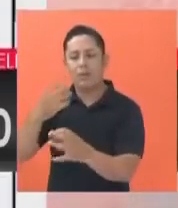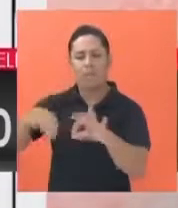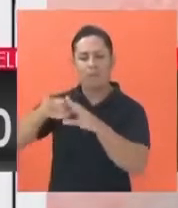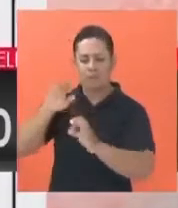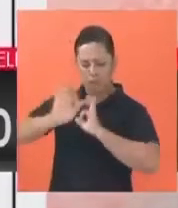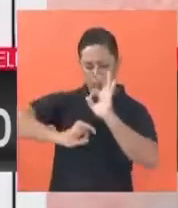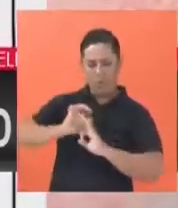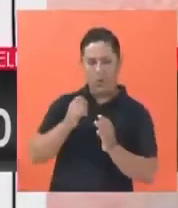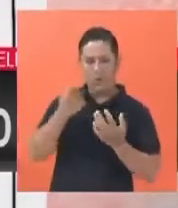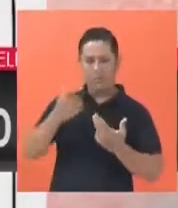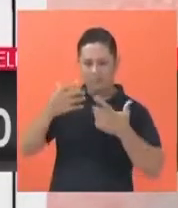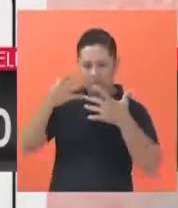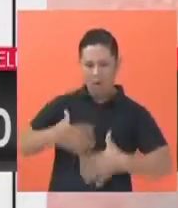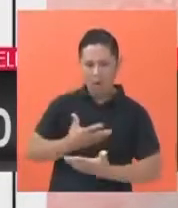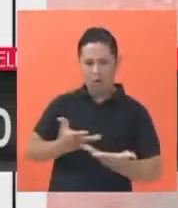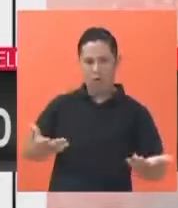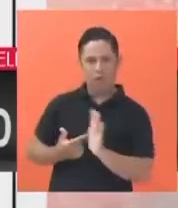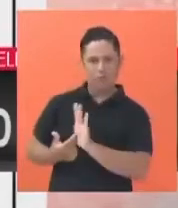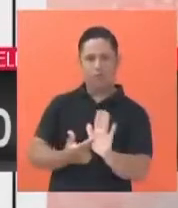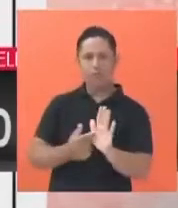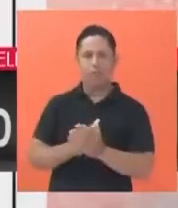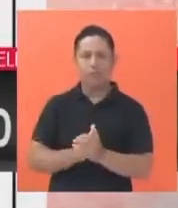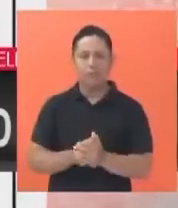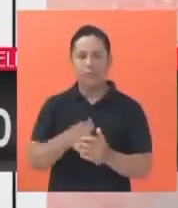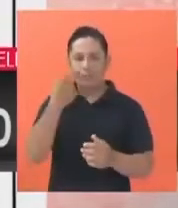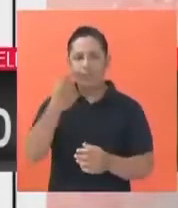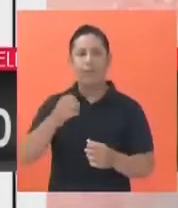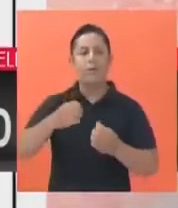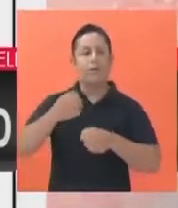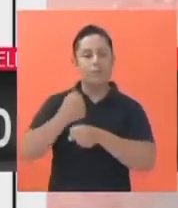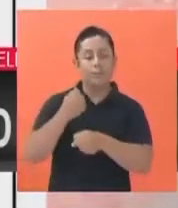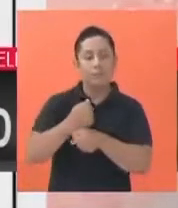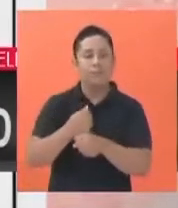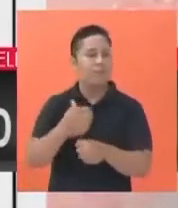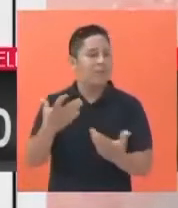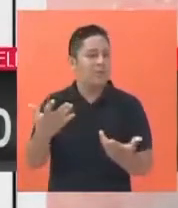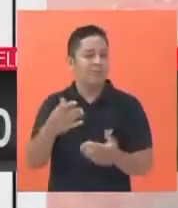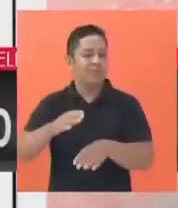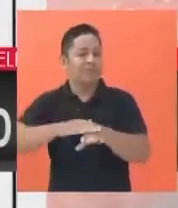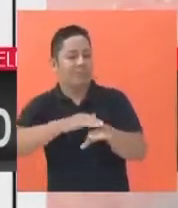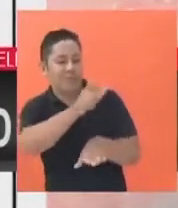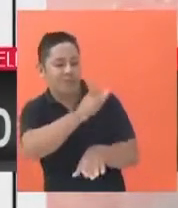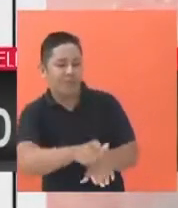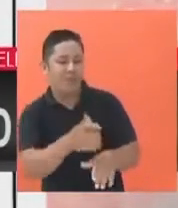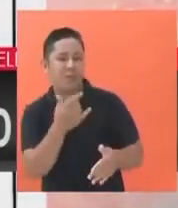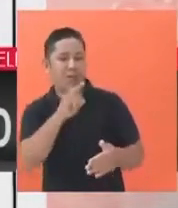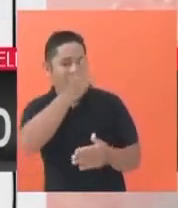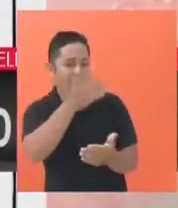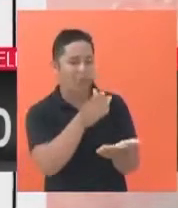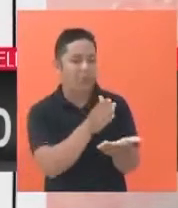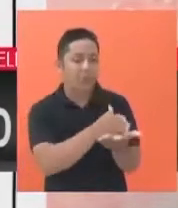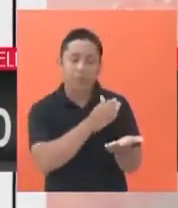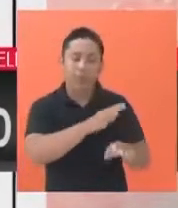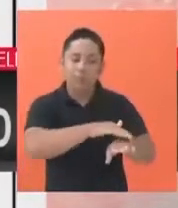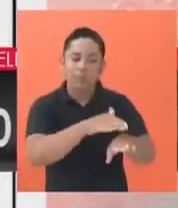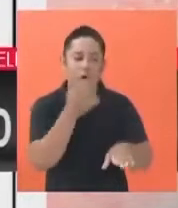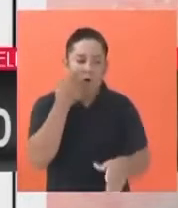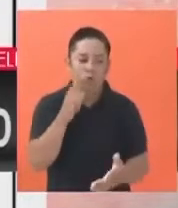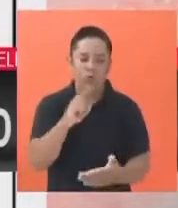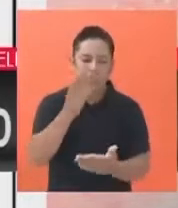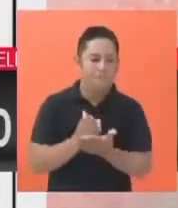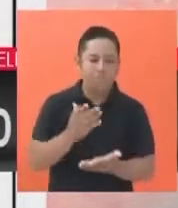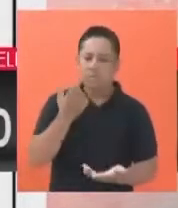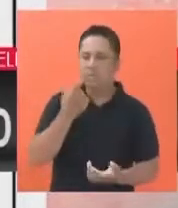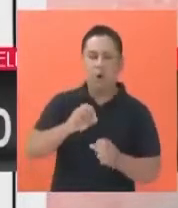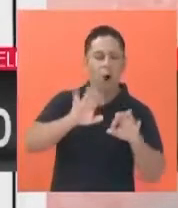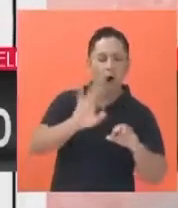trabajo y en el ejercicio de las labores que ésta le designe. Reportar al empleador o contratante cualquier caso de contagio que se llegue a presentar en su lugar